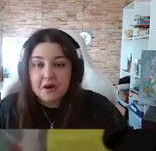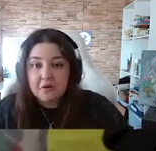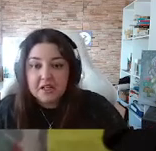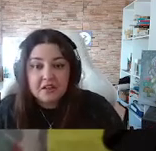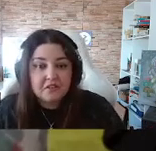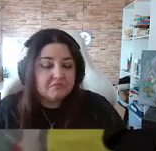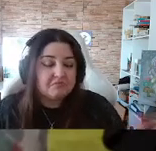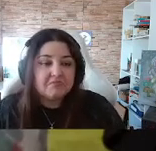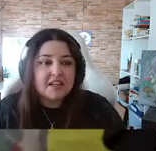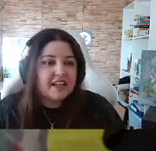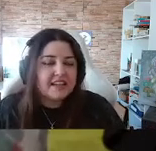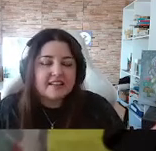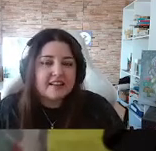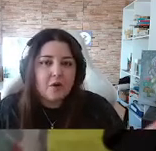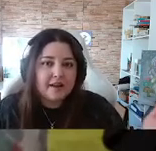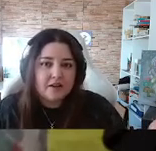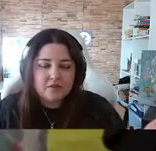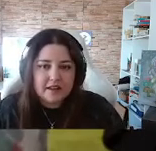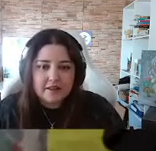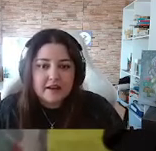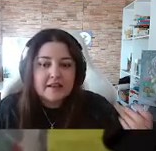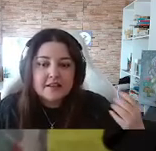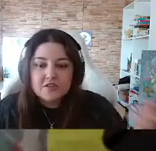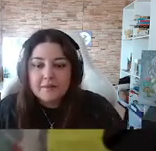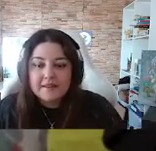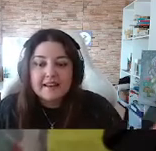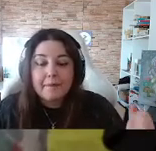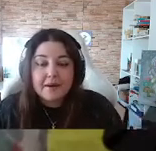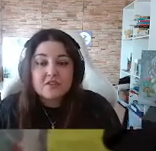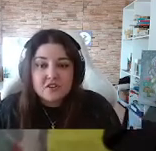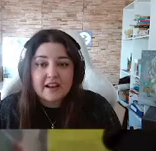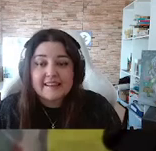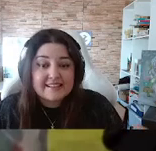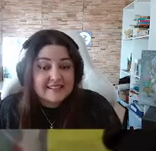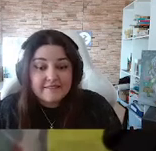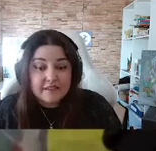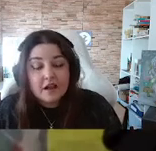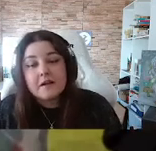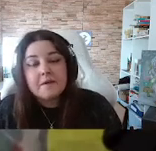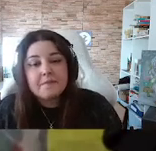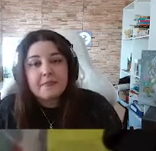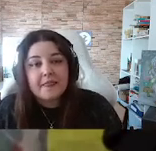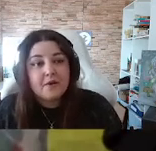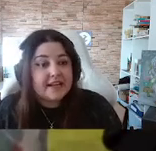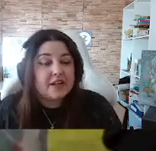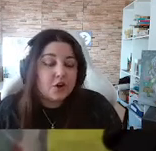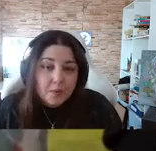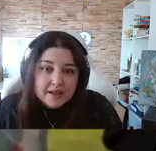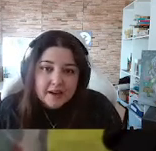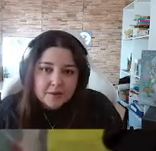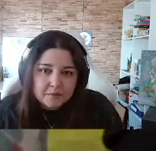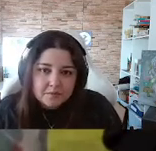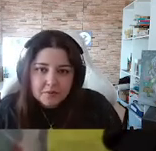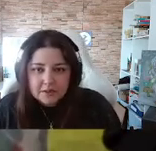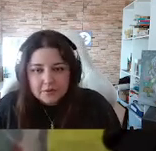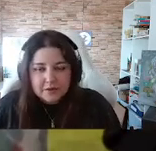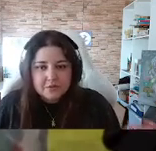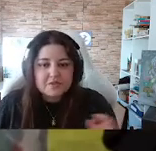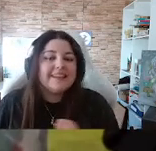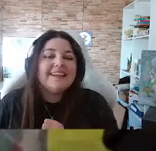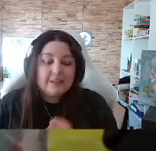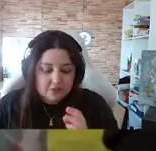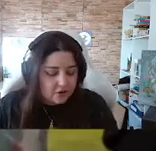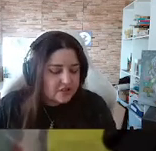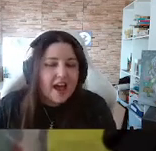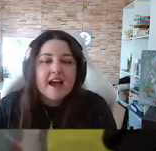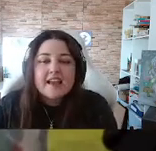femenino, masculino, nadie te está obligando a nada. Solamente las personas que sientan un género no binario, ponen una cruz